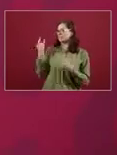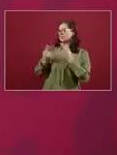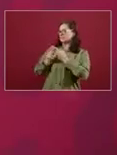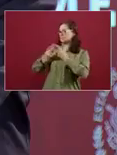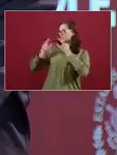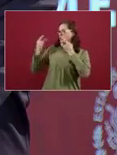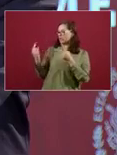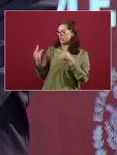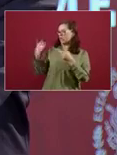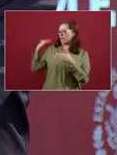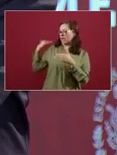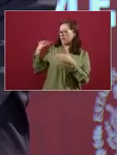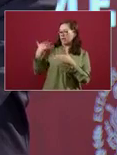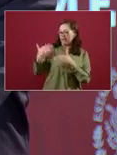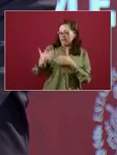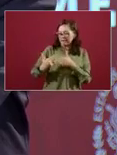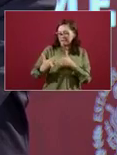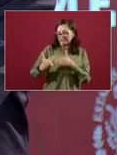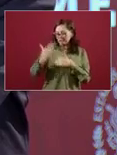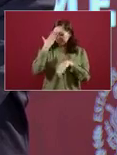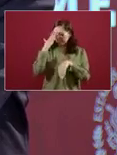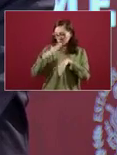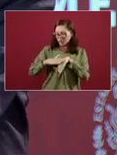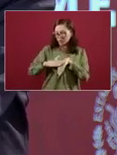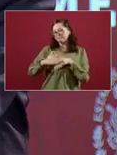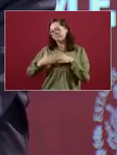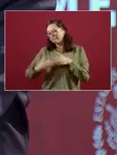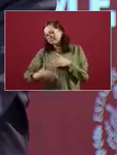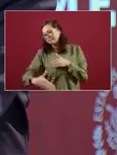para saber hacia dónde vamos.